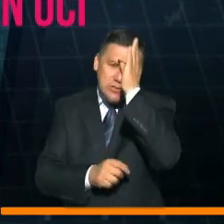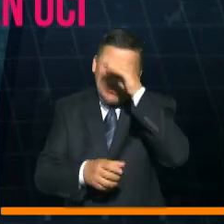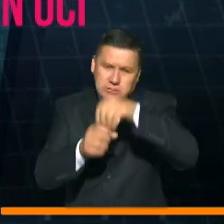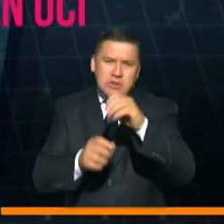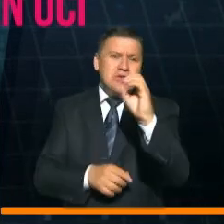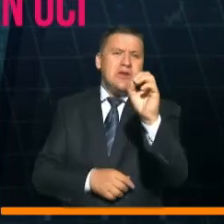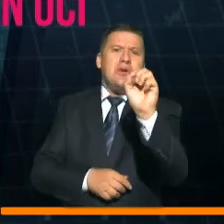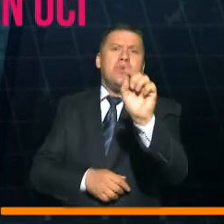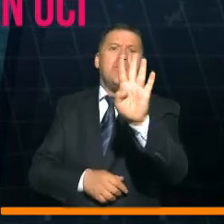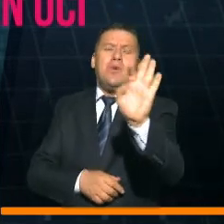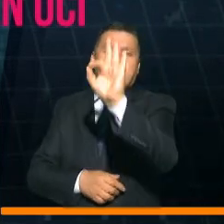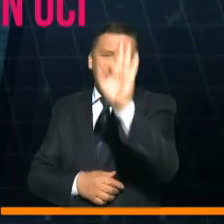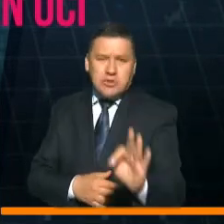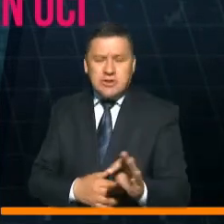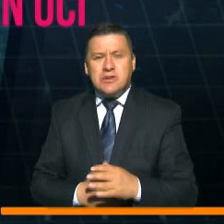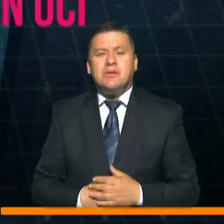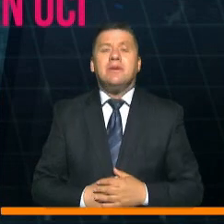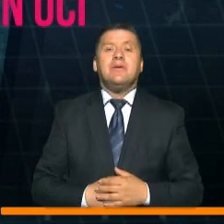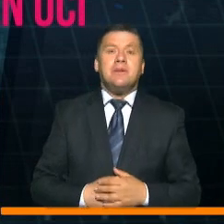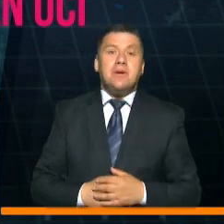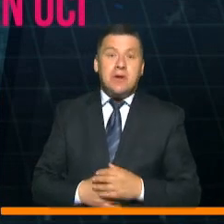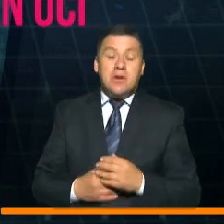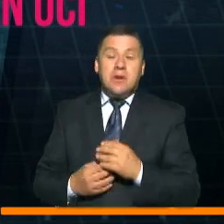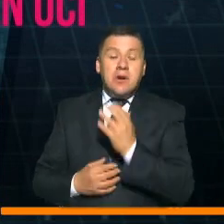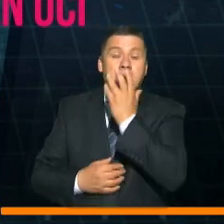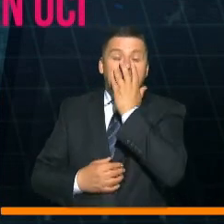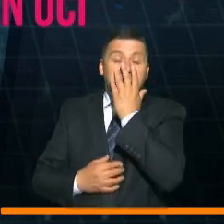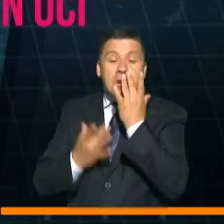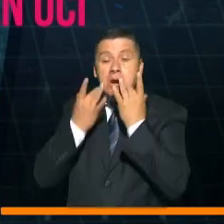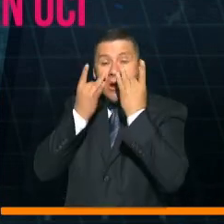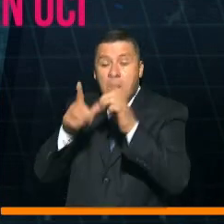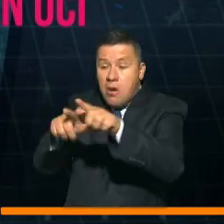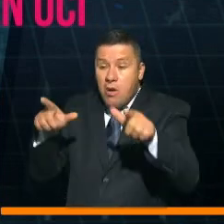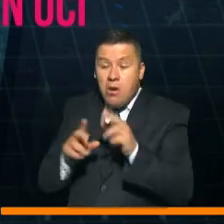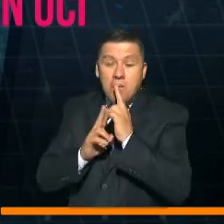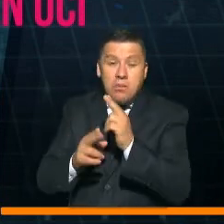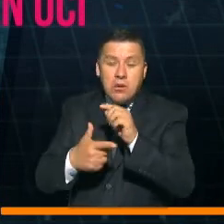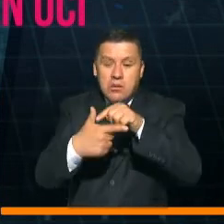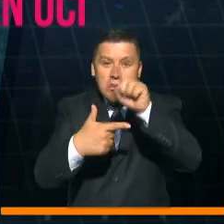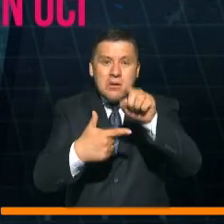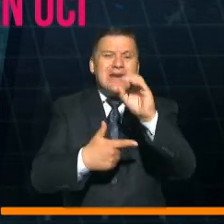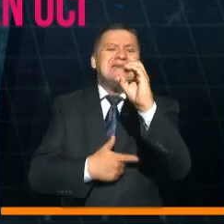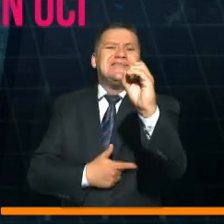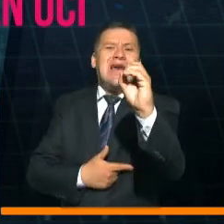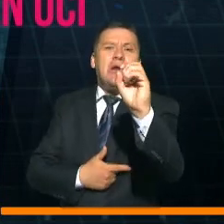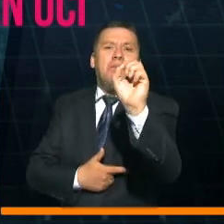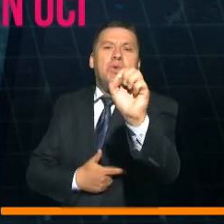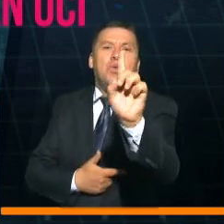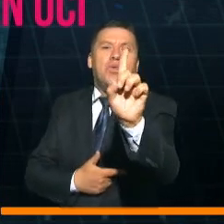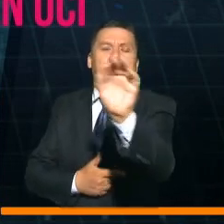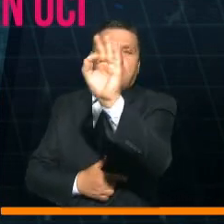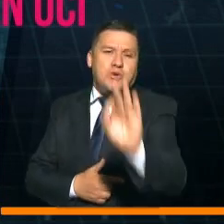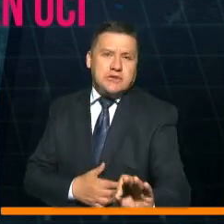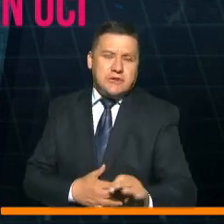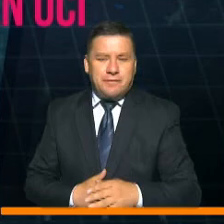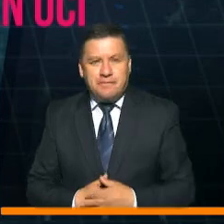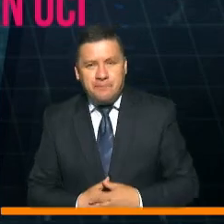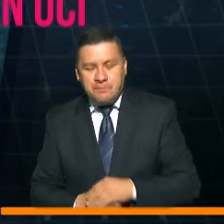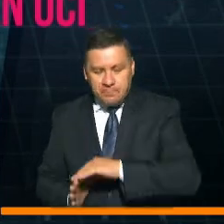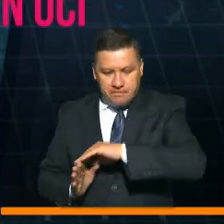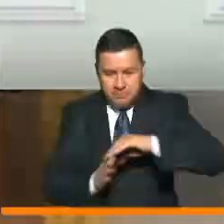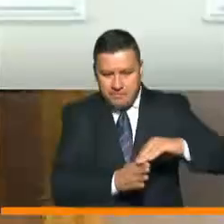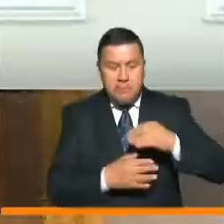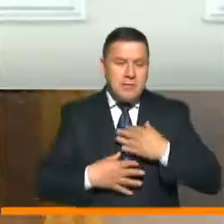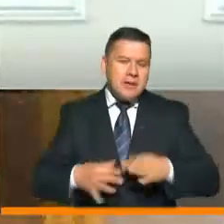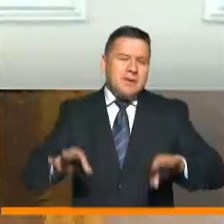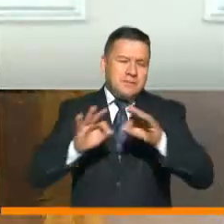el 0.4% y en unidad de cuidado intensivo el 0.1%. También